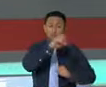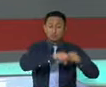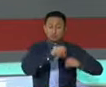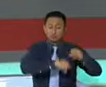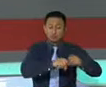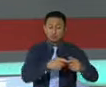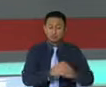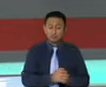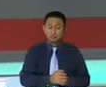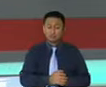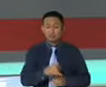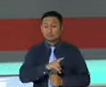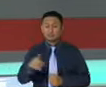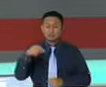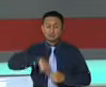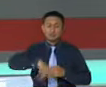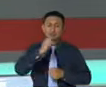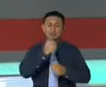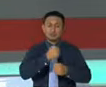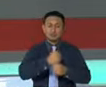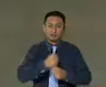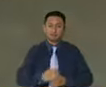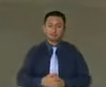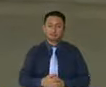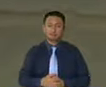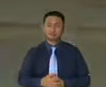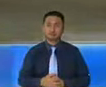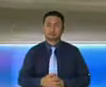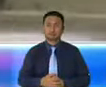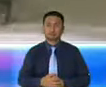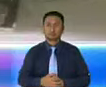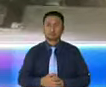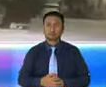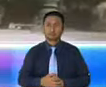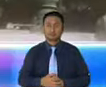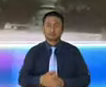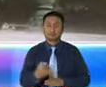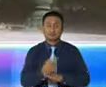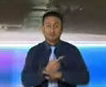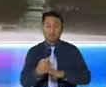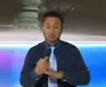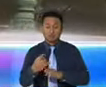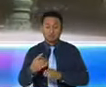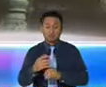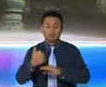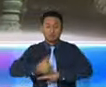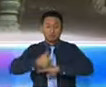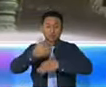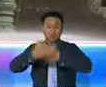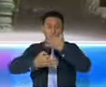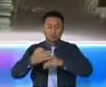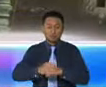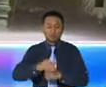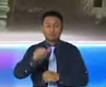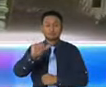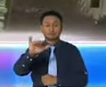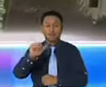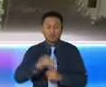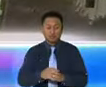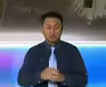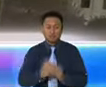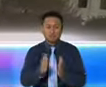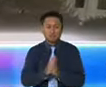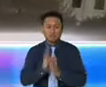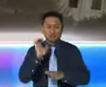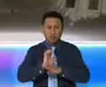Amazonía mientras operaba en el Ecuador. Esta semana la Corte de Apelaciones de La Haya rechazó la solicitud de Ecuador de